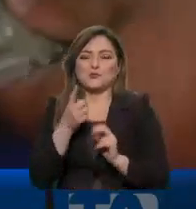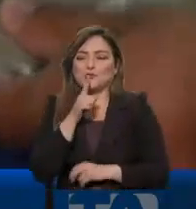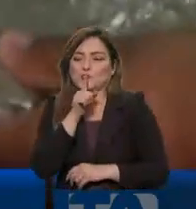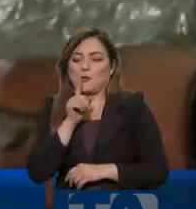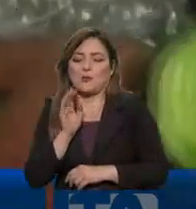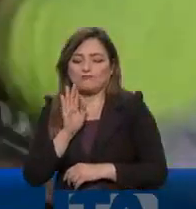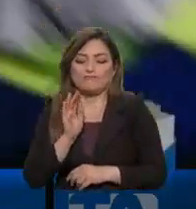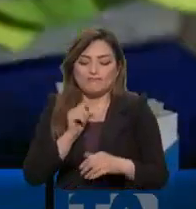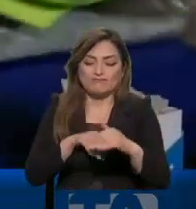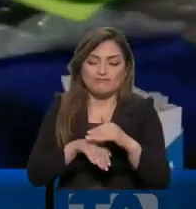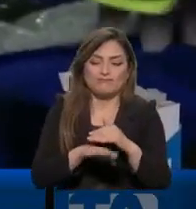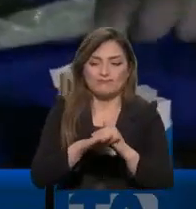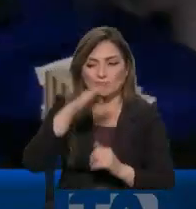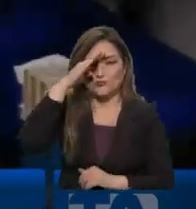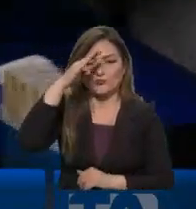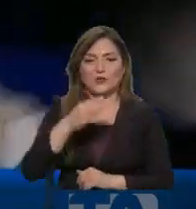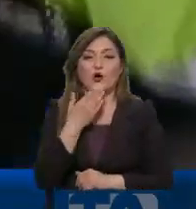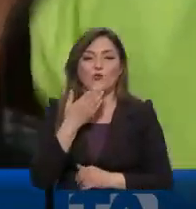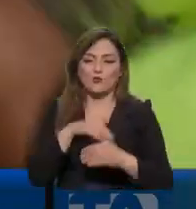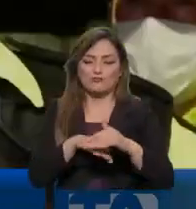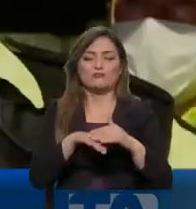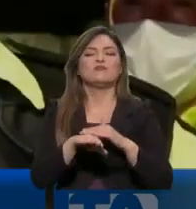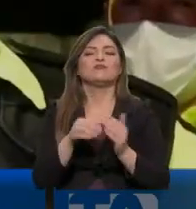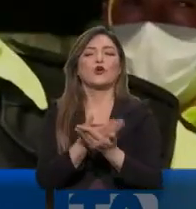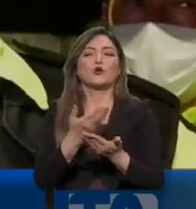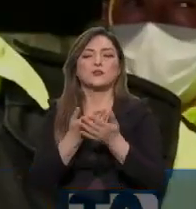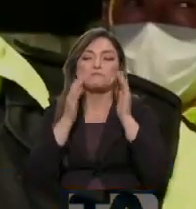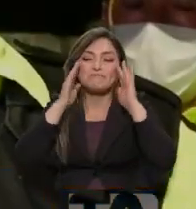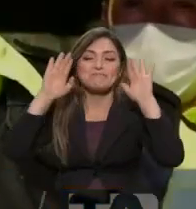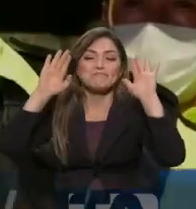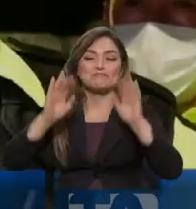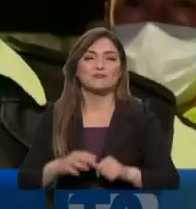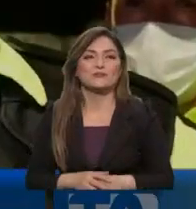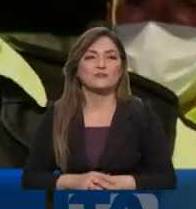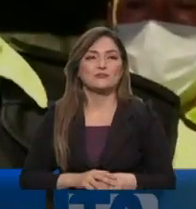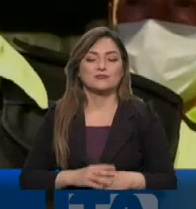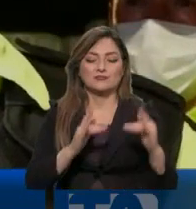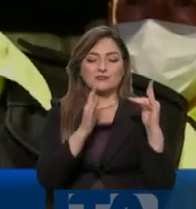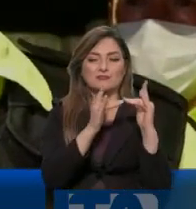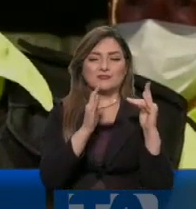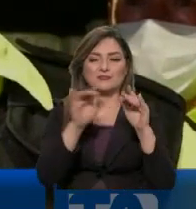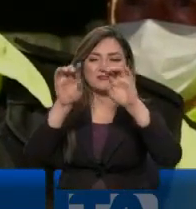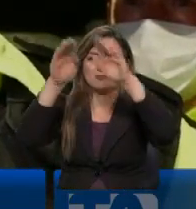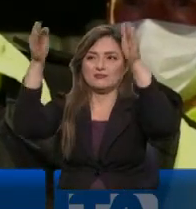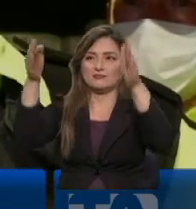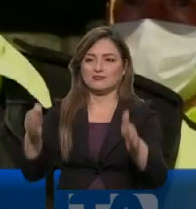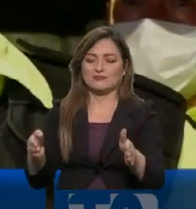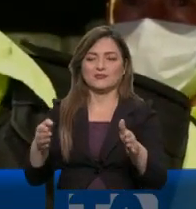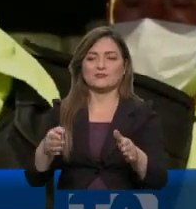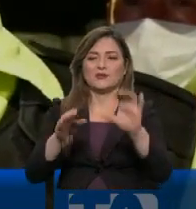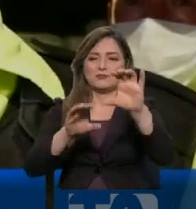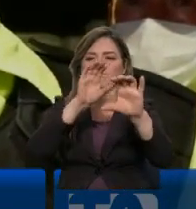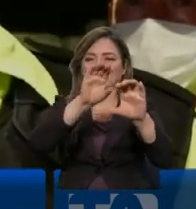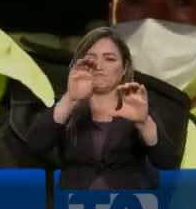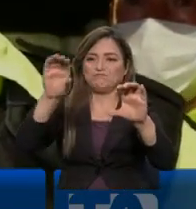sabe cómo ingresan al interior del centro carcelario. Junto a sus camas tienen unos muebles.